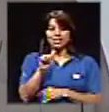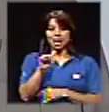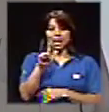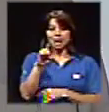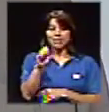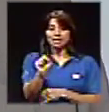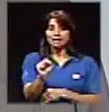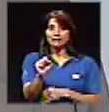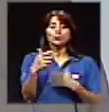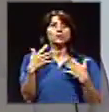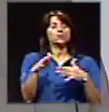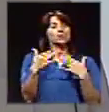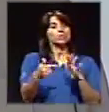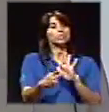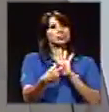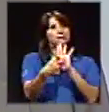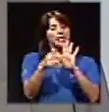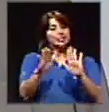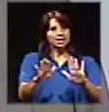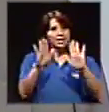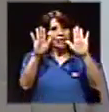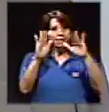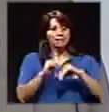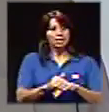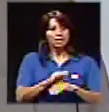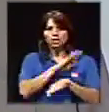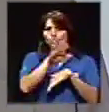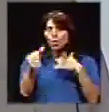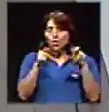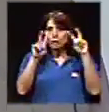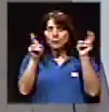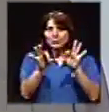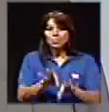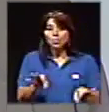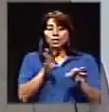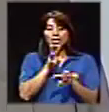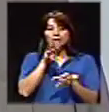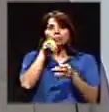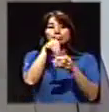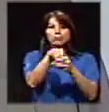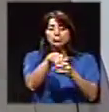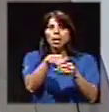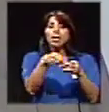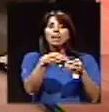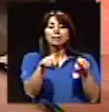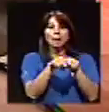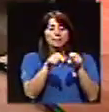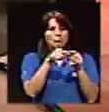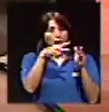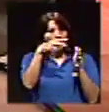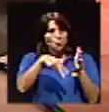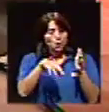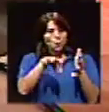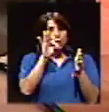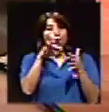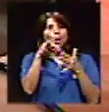presentación excelente, no deja tema por fuera y presenta opciones. Estuvieron ustedes,